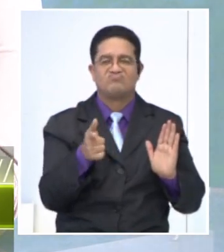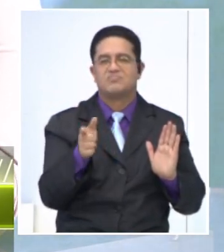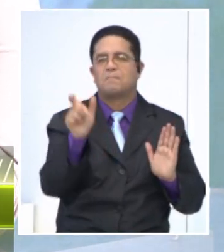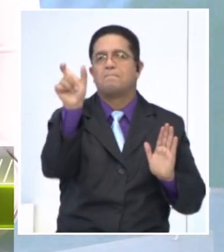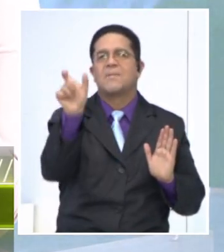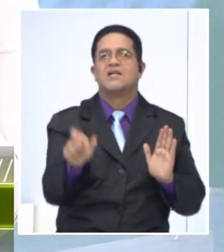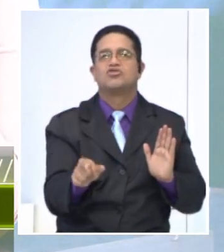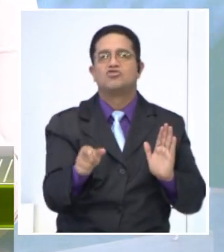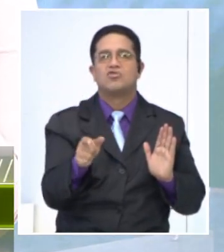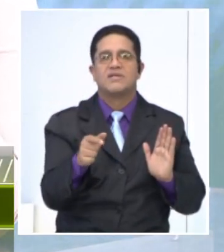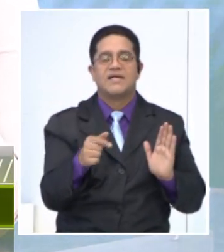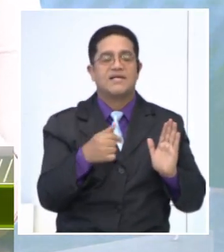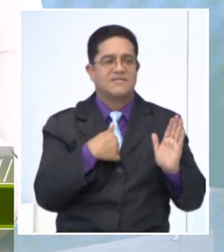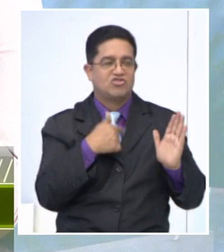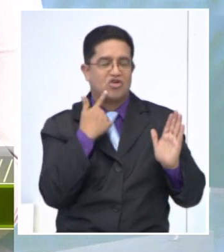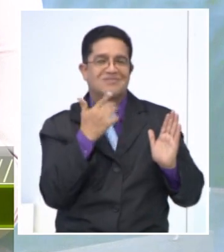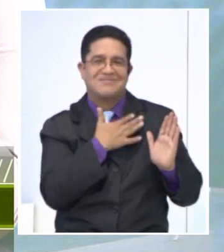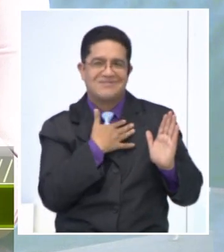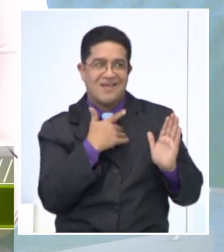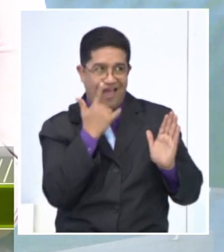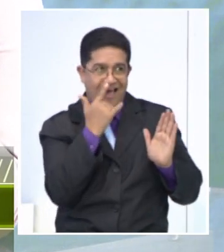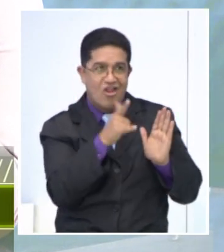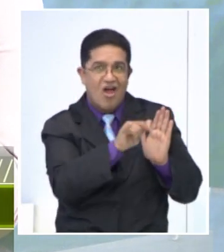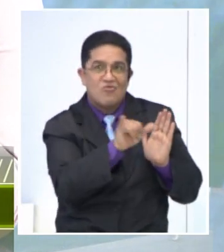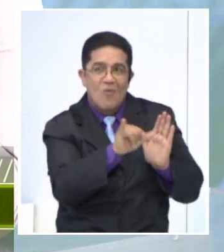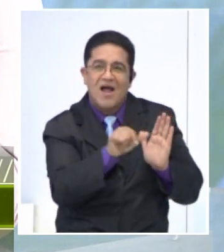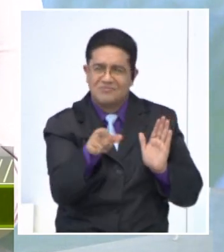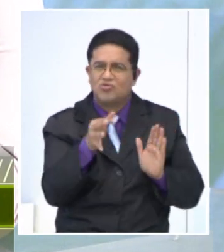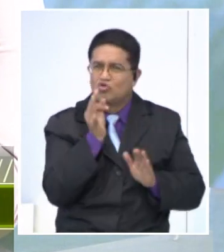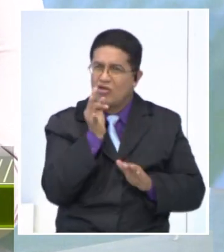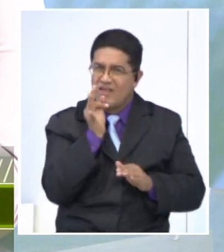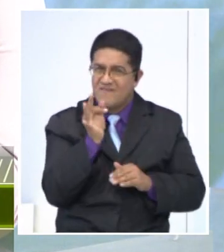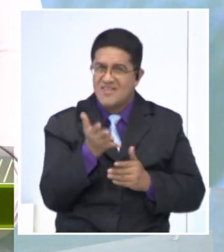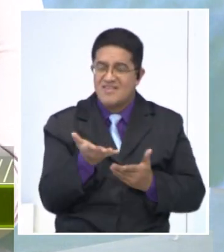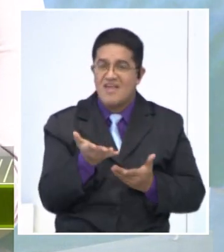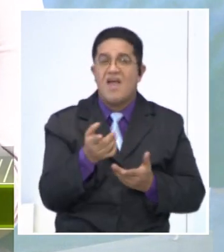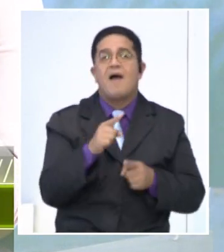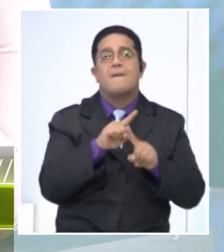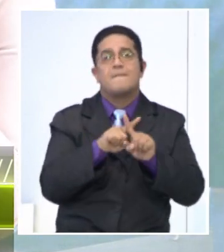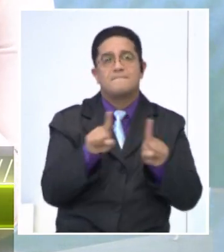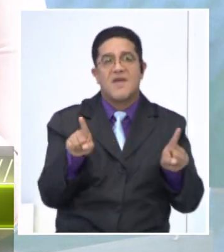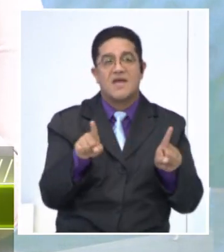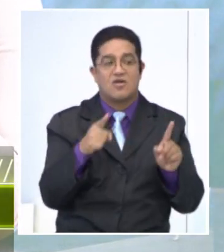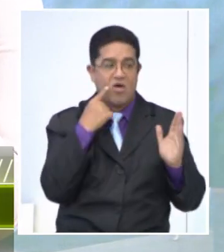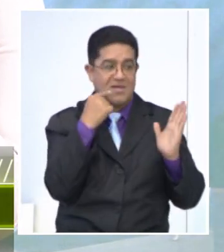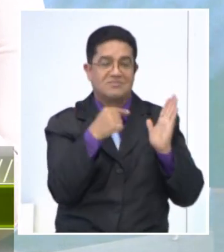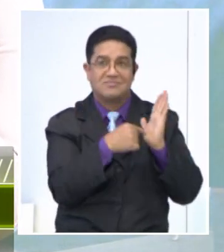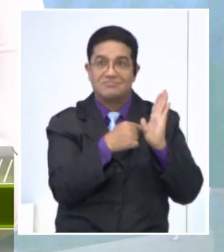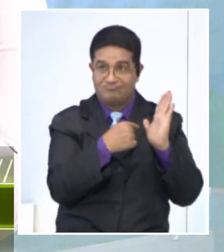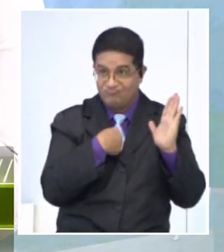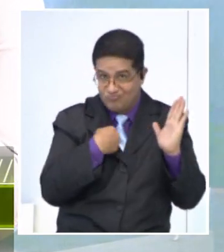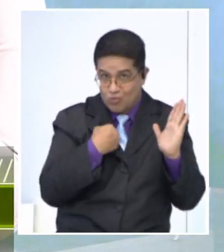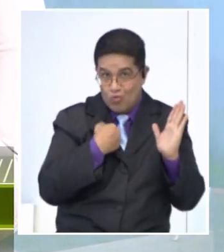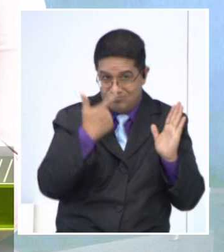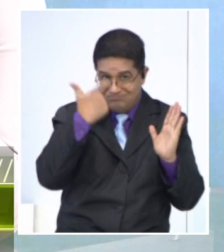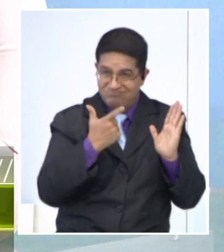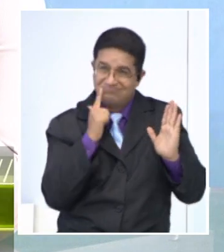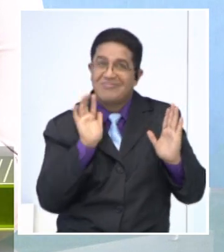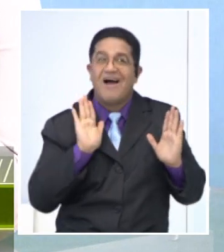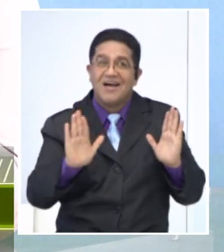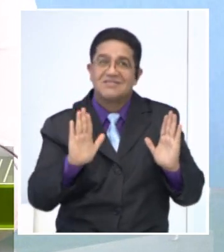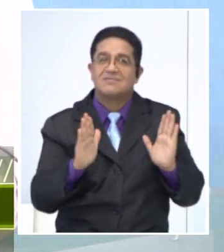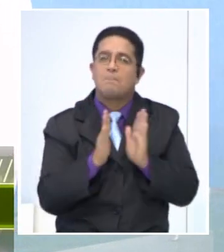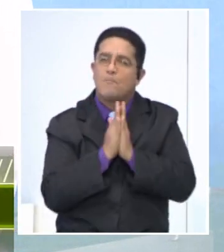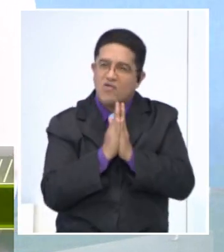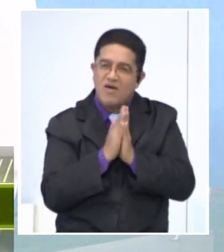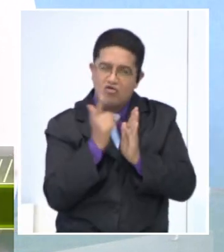reconocido y decir, yo me quiero parecer a esta Tal cual. persona. Todavía se sigue usando, pero ahora con el filtro él dice, pero esta soy yo, con este filtro, quiero que me deje así